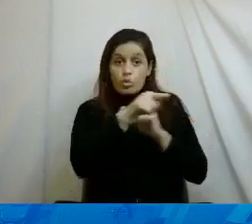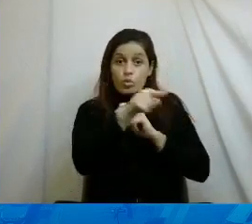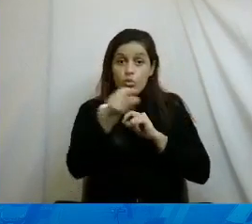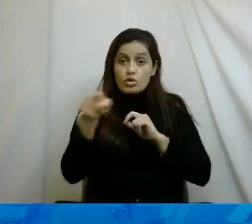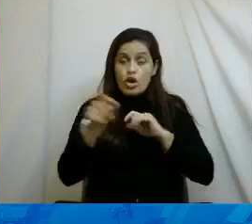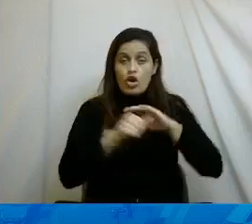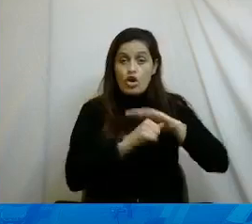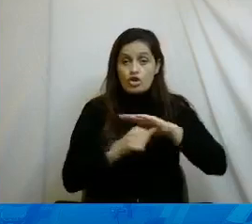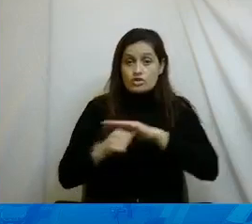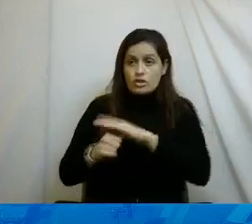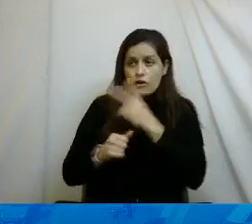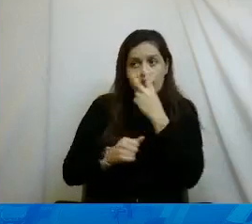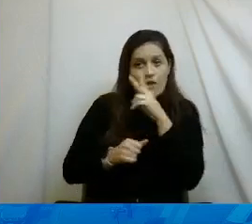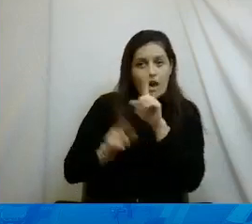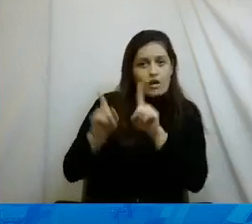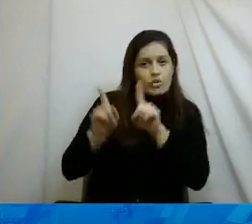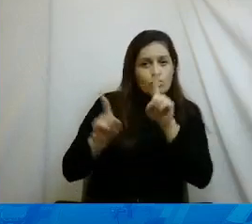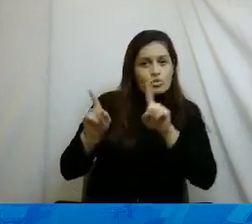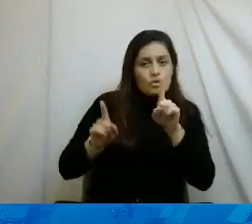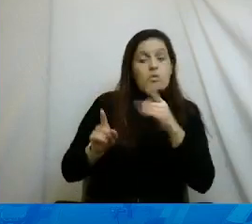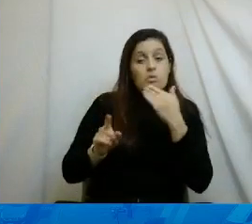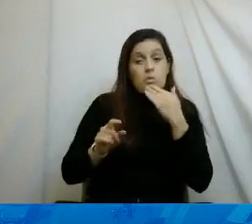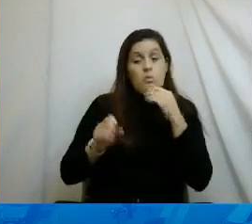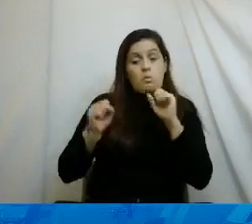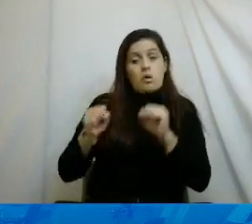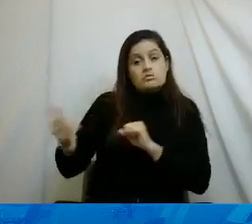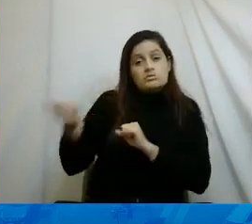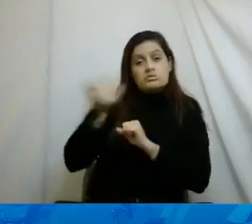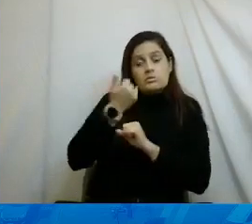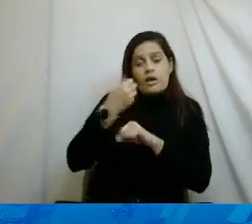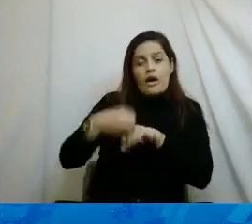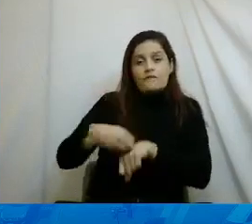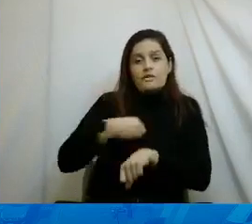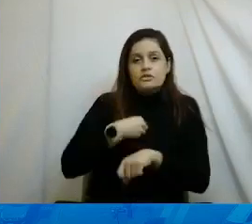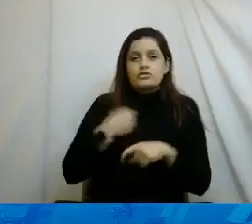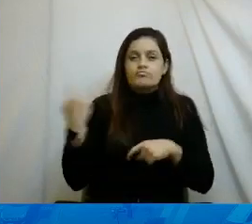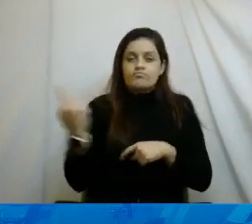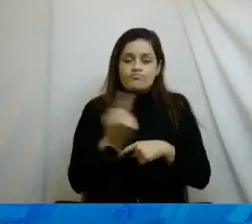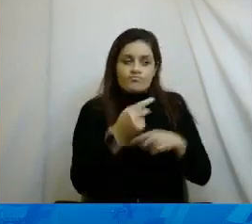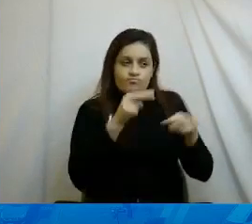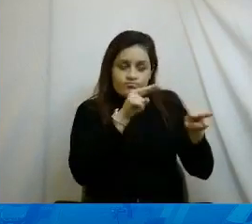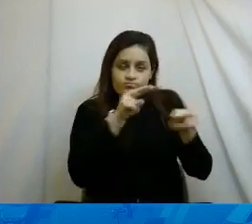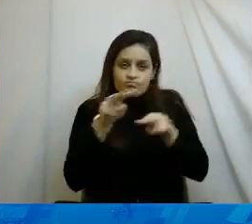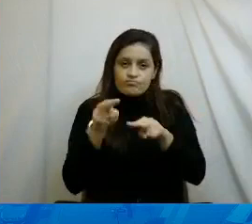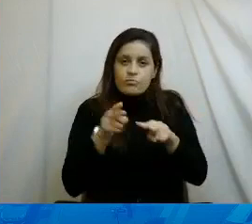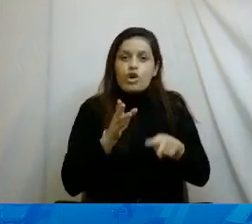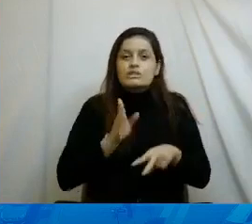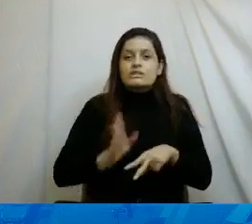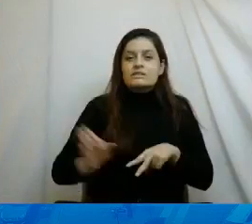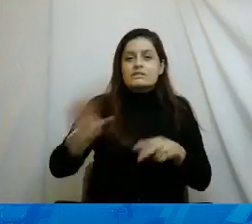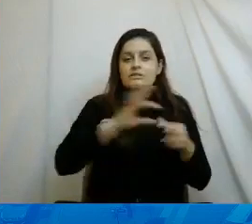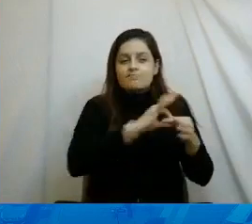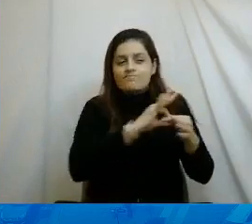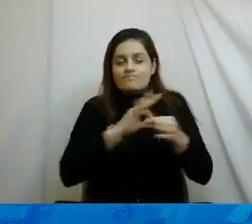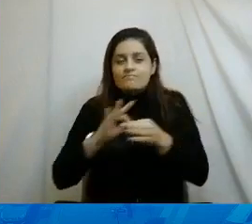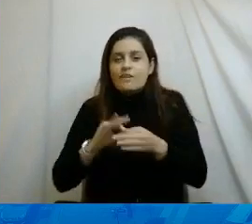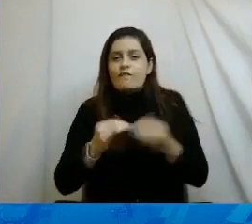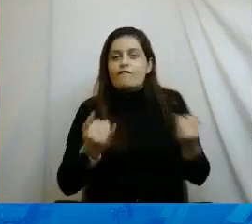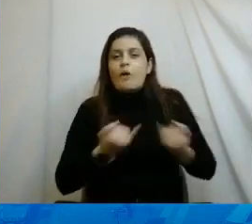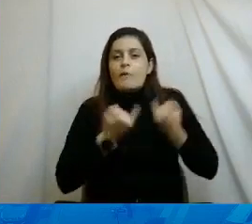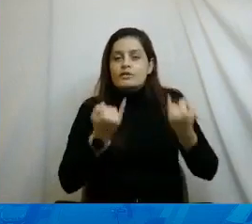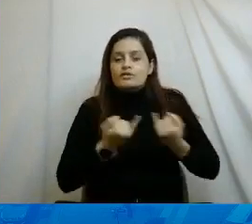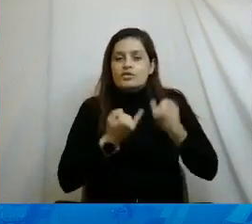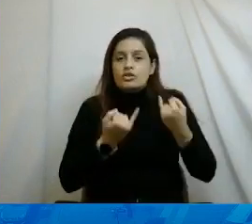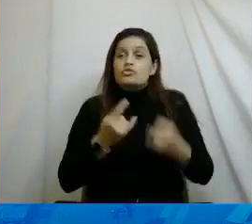consejo detectan alguna situación también nos la pueden derivar, trataremos de hacer el seguimiento lo más rápido posible, pero básicamente esto hay que afrontarlo